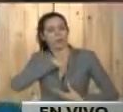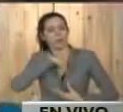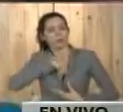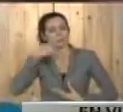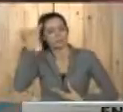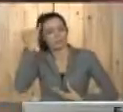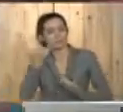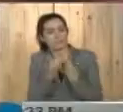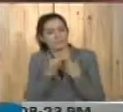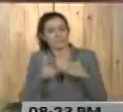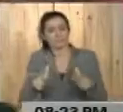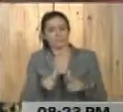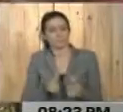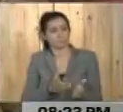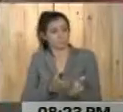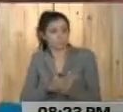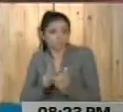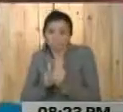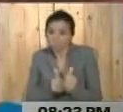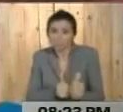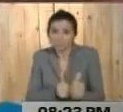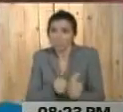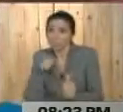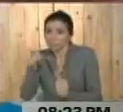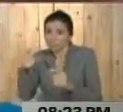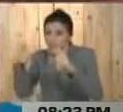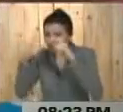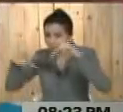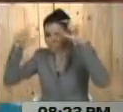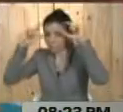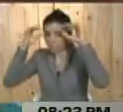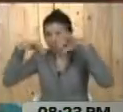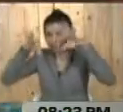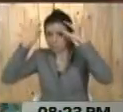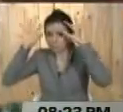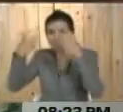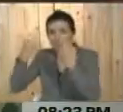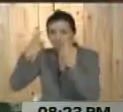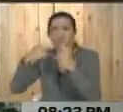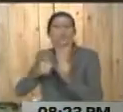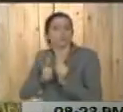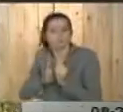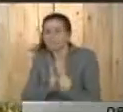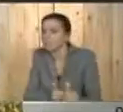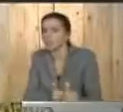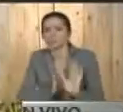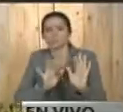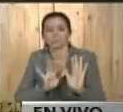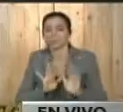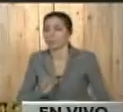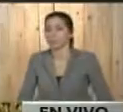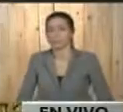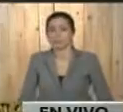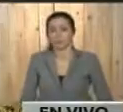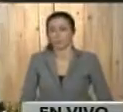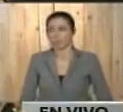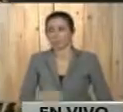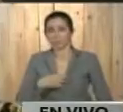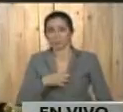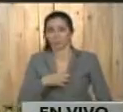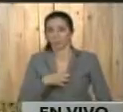el sendero que usted me ha regalado. Es que usted no podría figurarse